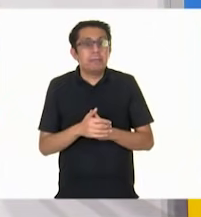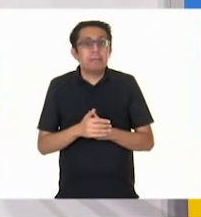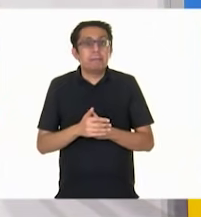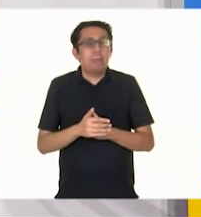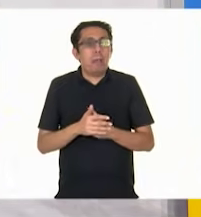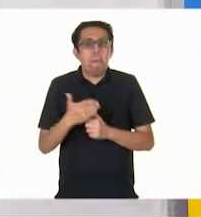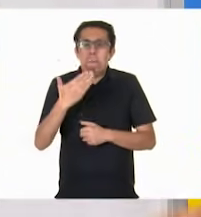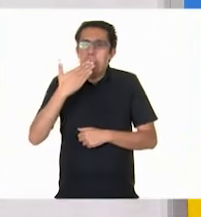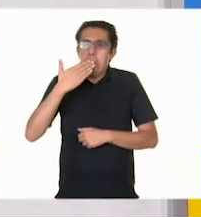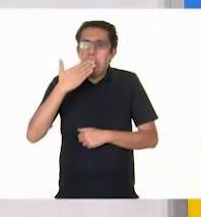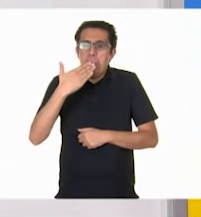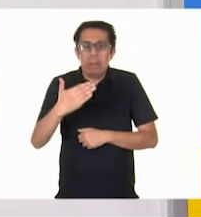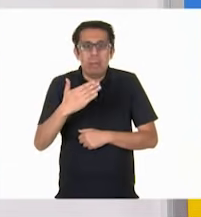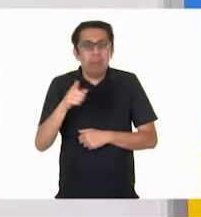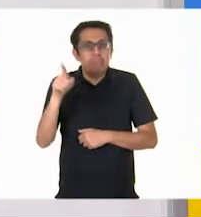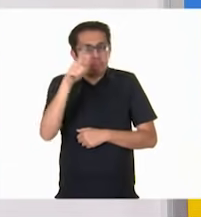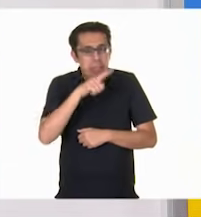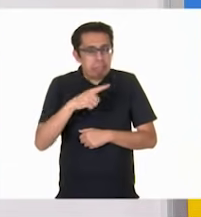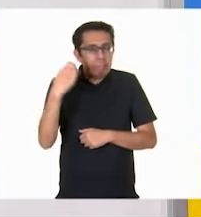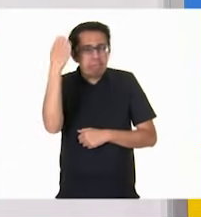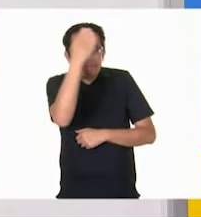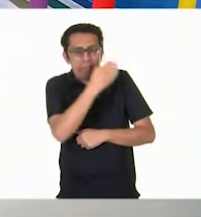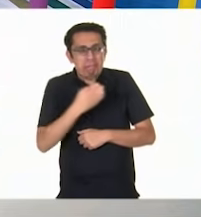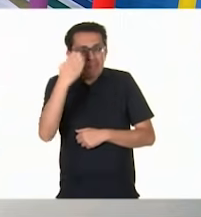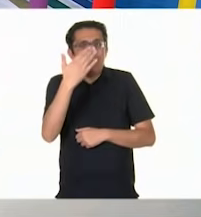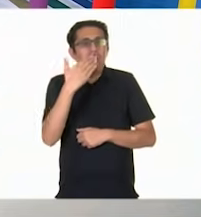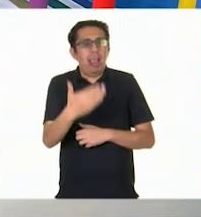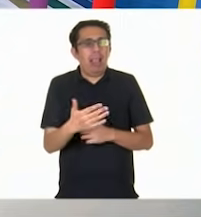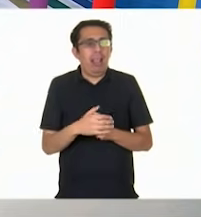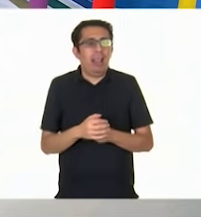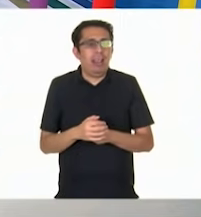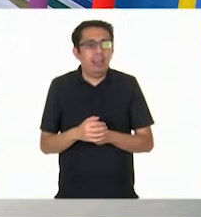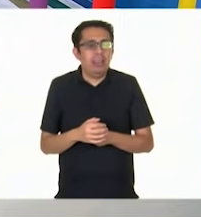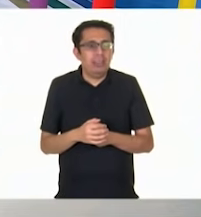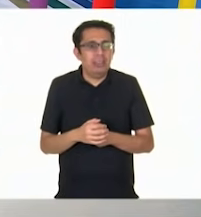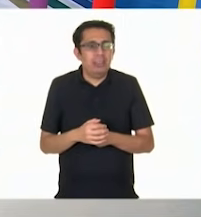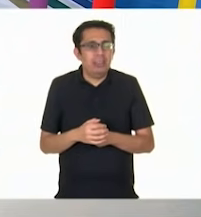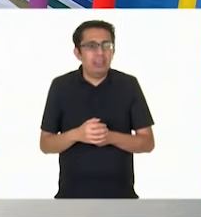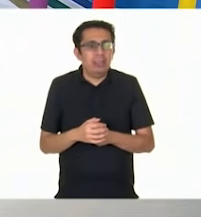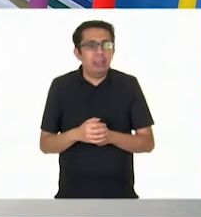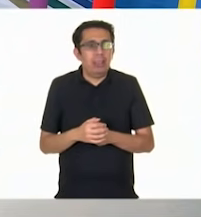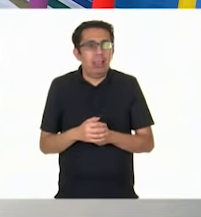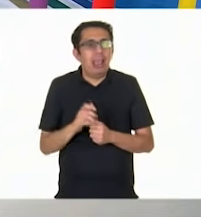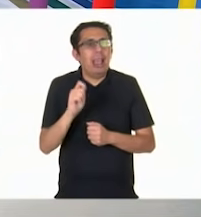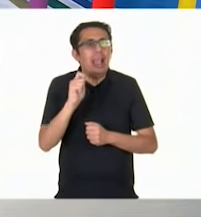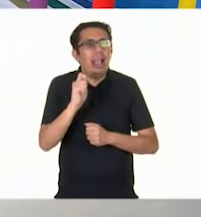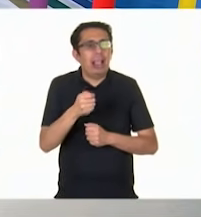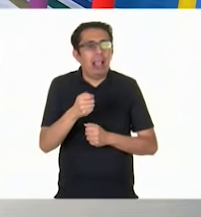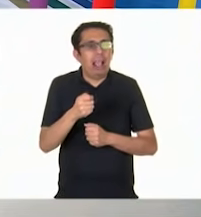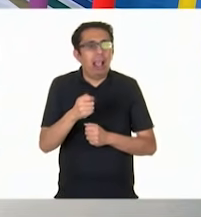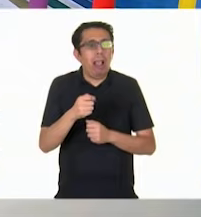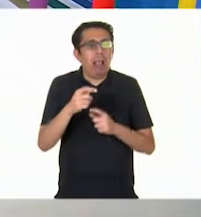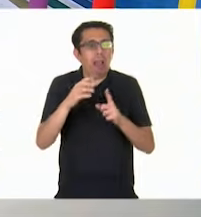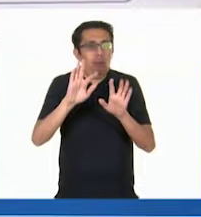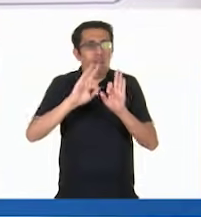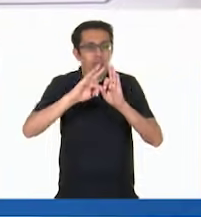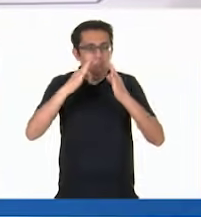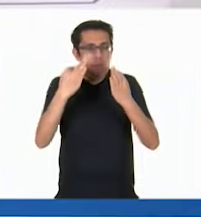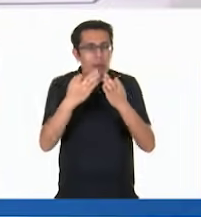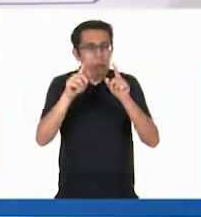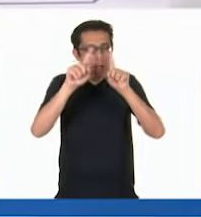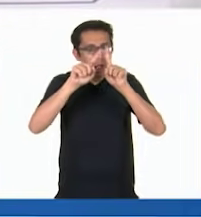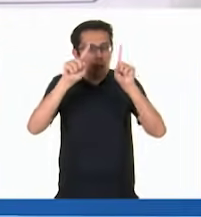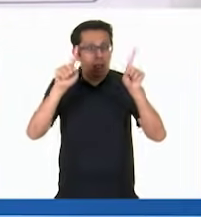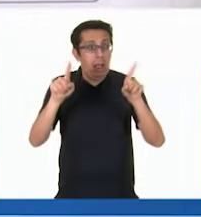¡Perfecto! Muy buen análisis. Entonces, estamos hablando de... Un cóncavo. Un cuadrilátero cóncavo.